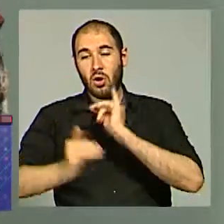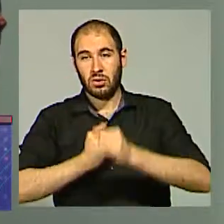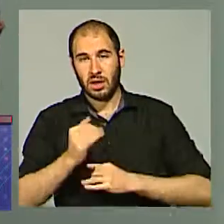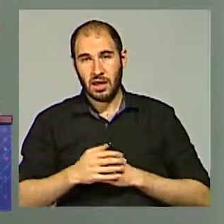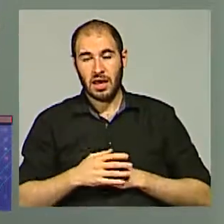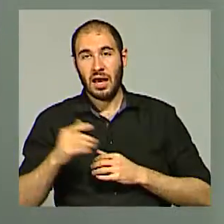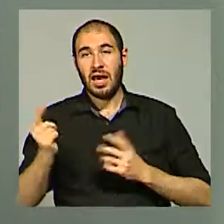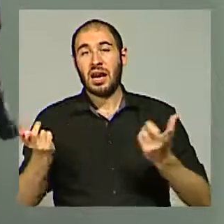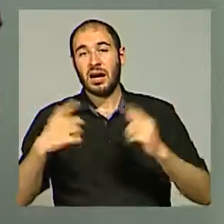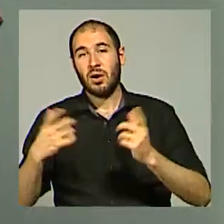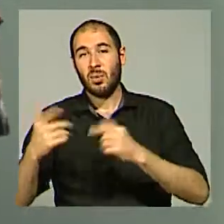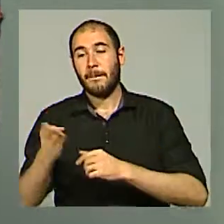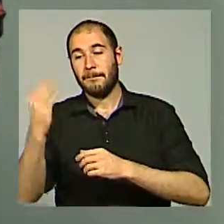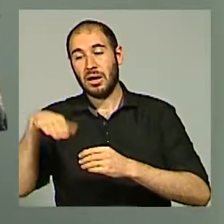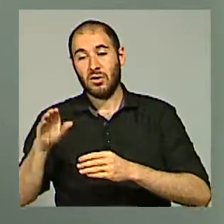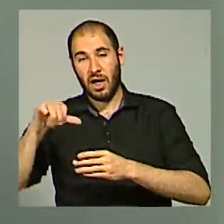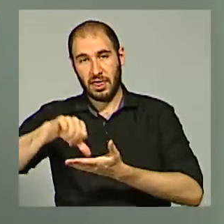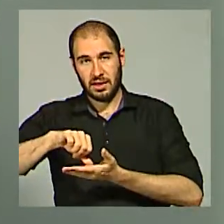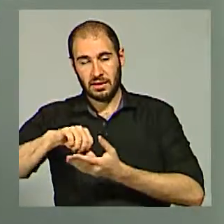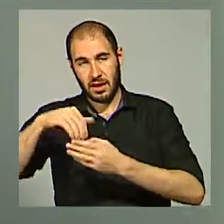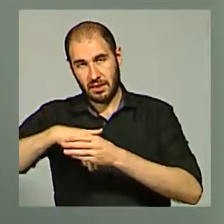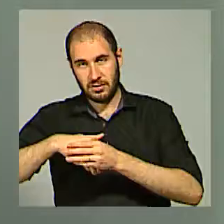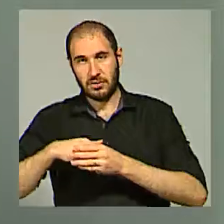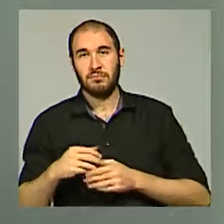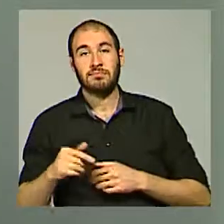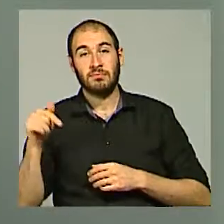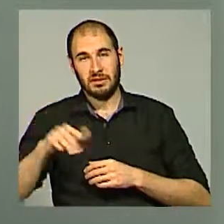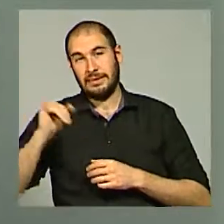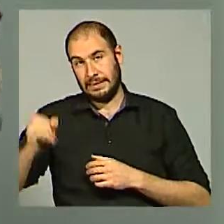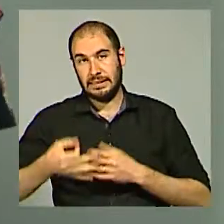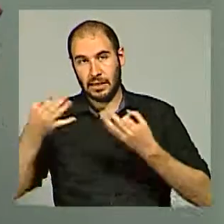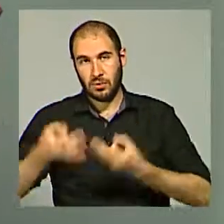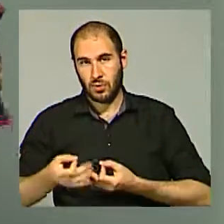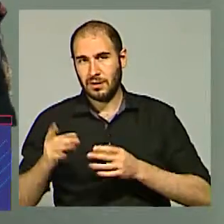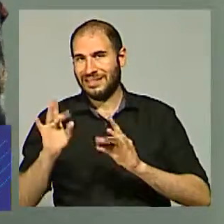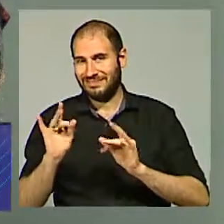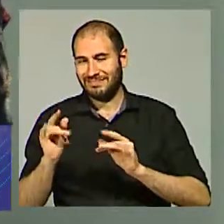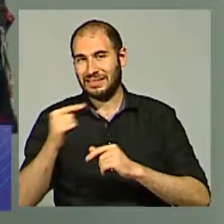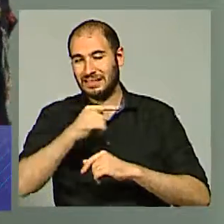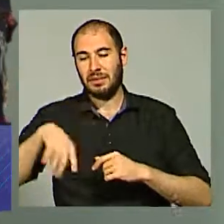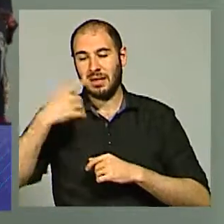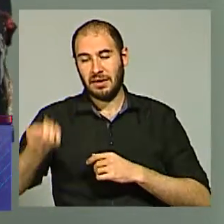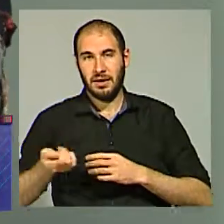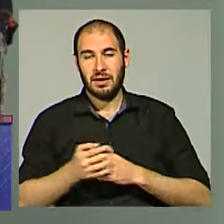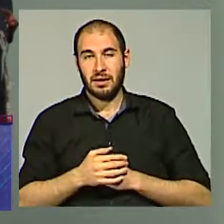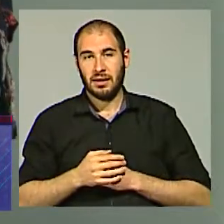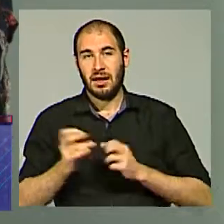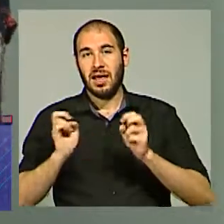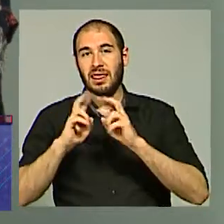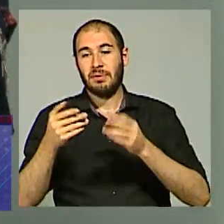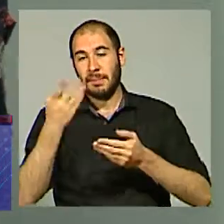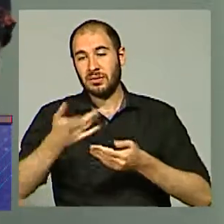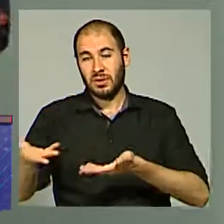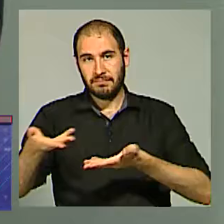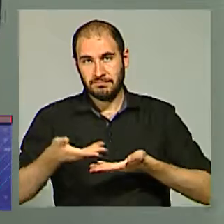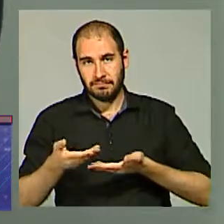vienen jornadas de asambleas en los bancos y esto puede significar de hecho va a ser así alguna complicación durante la semana que viene en lo que será la atención al